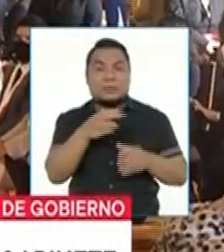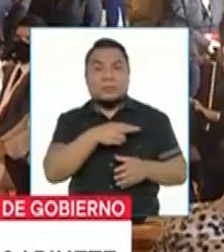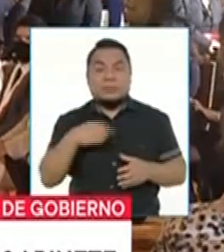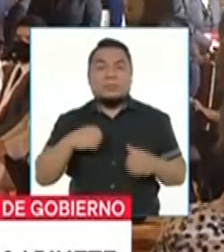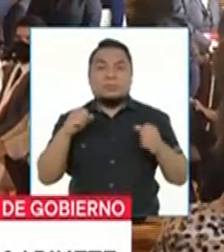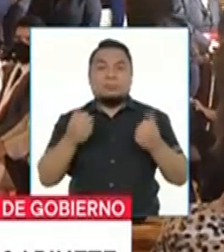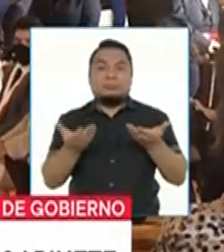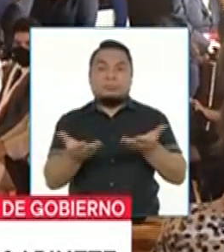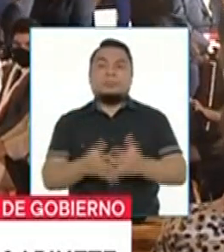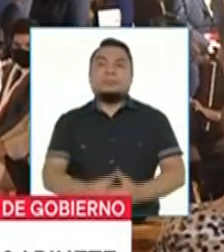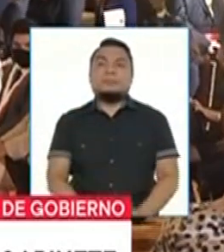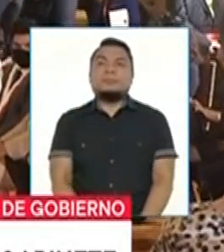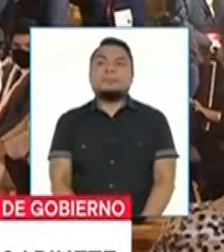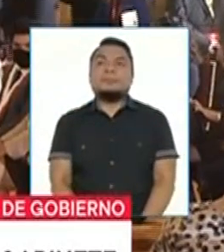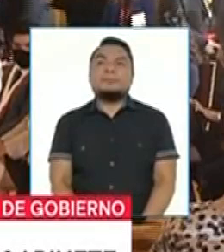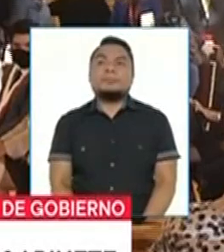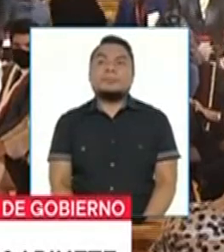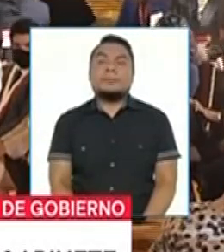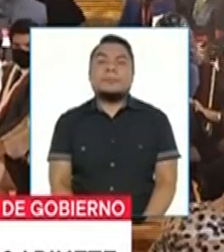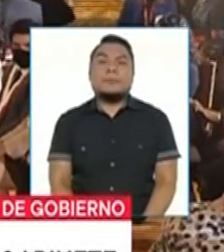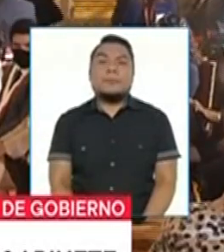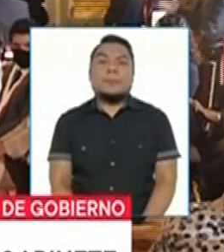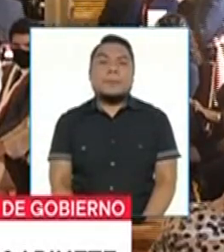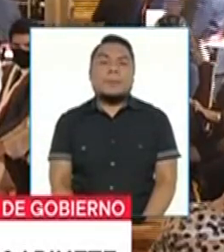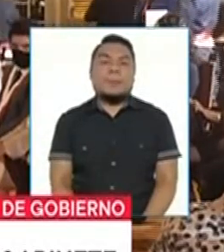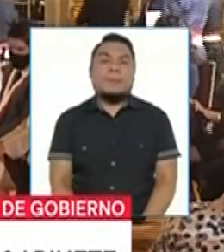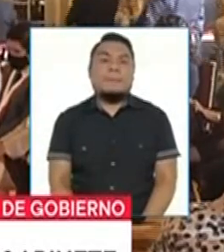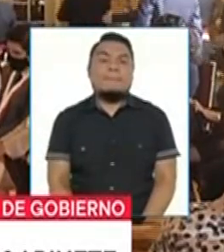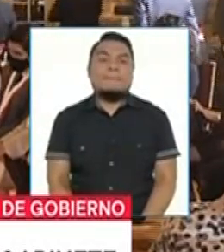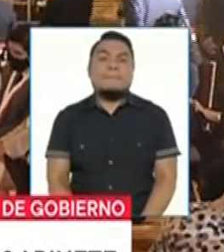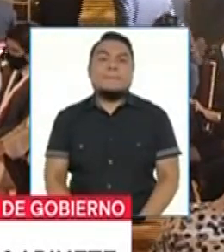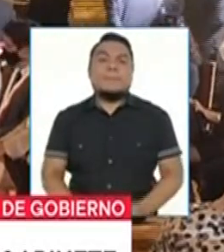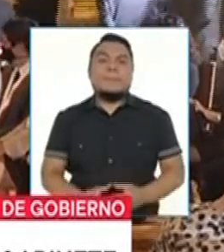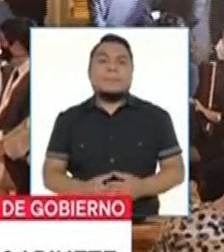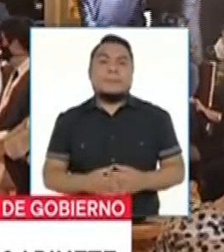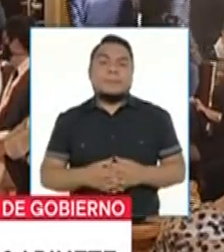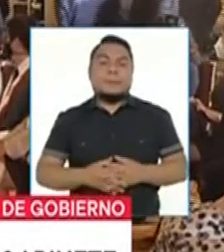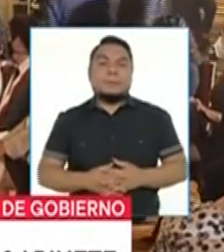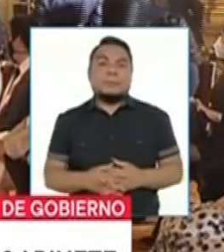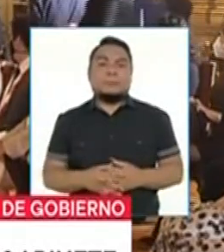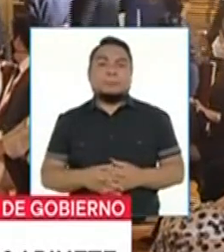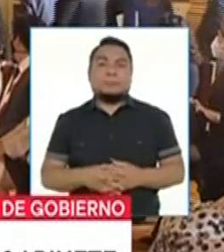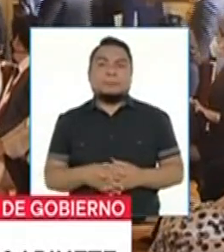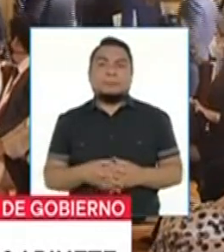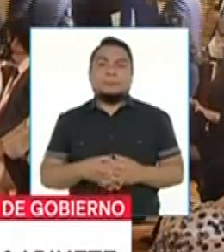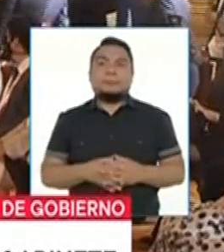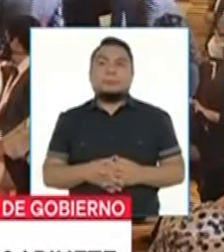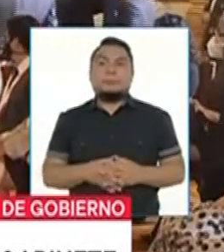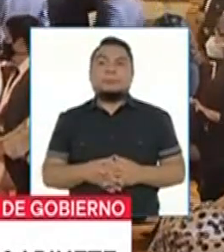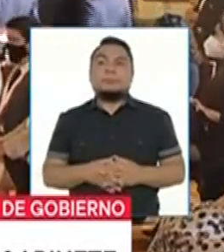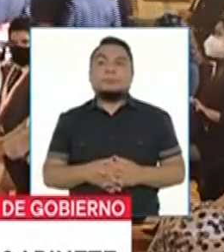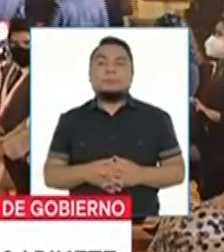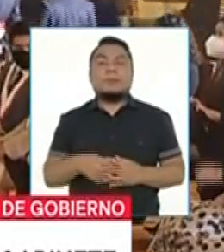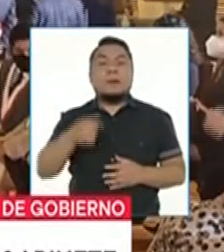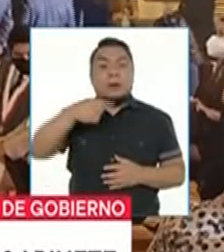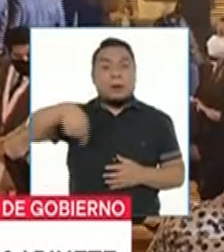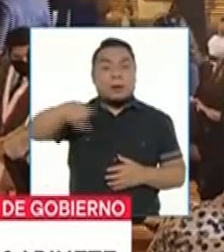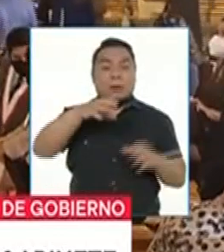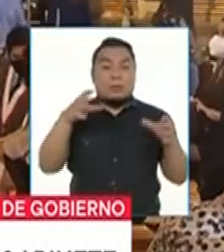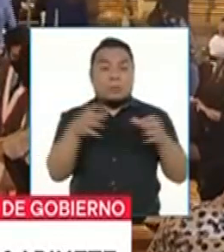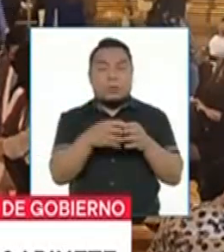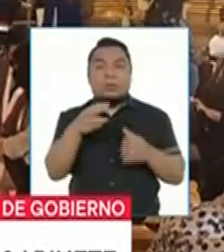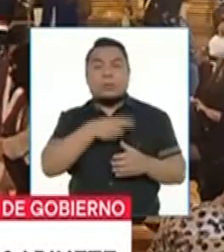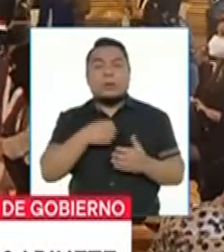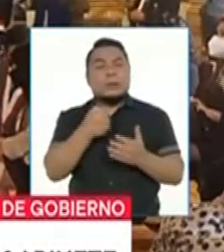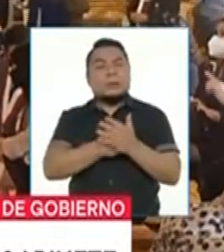digamos, confección de una agenda país que en realidad se tiene que centrar, como lo anunció el presidente Sagasti en su discurso de orden